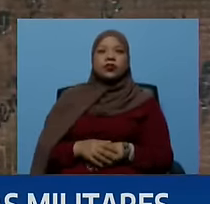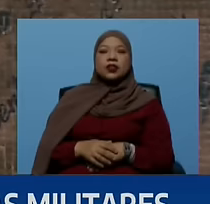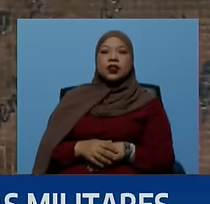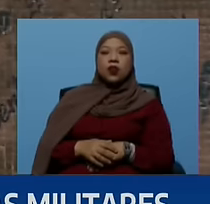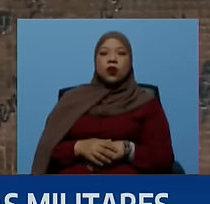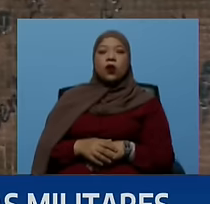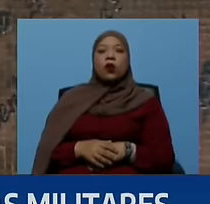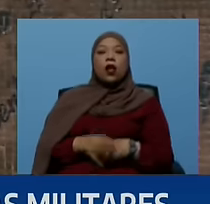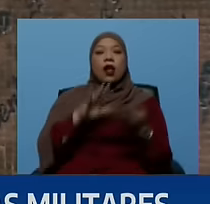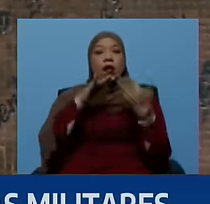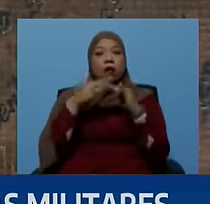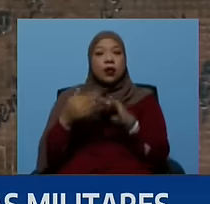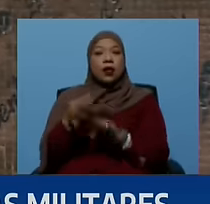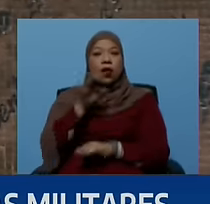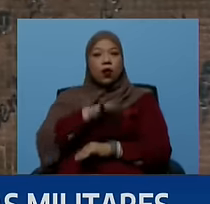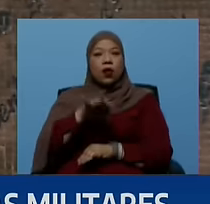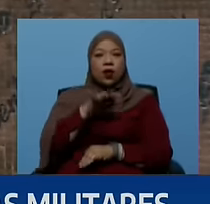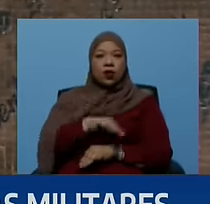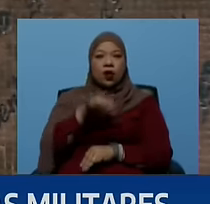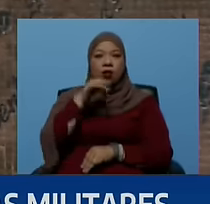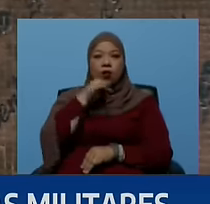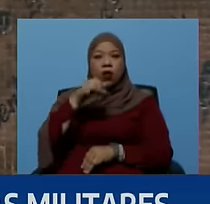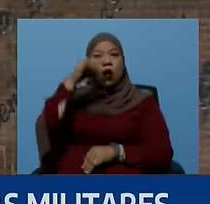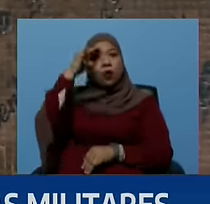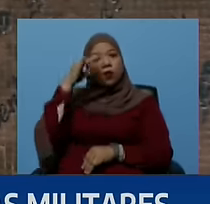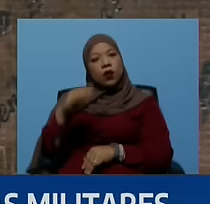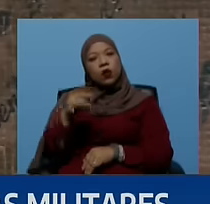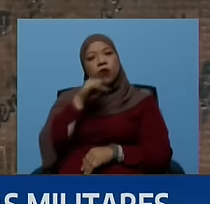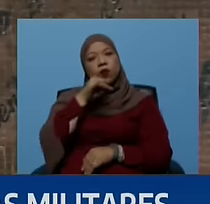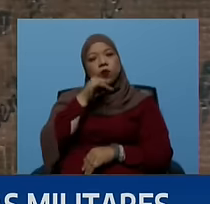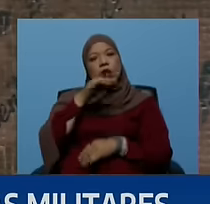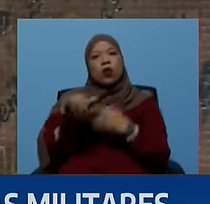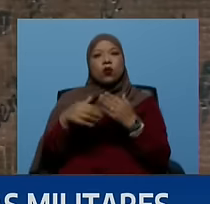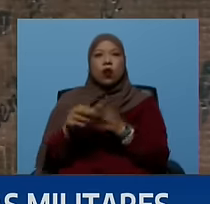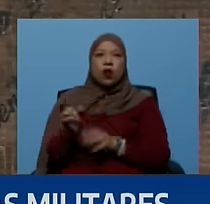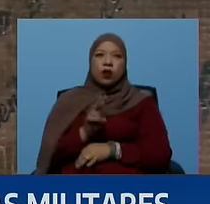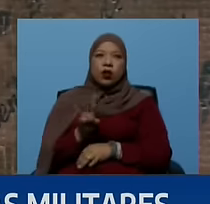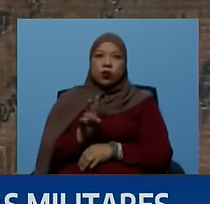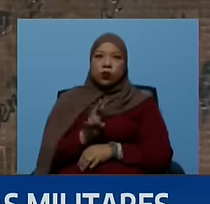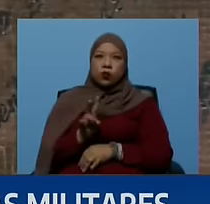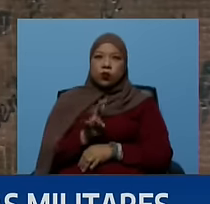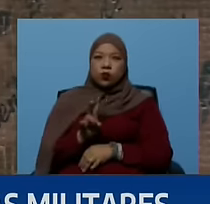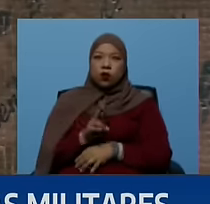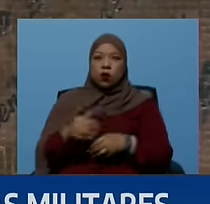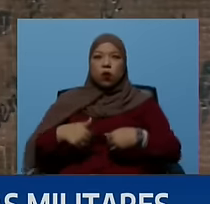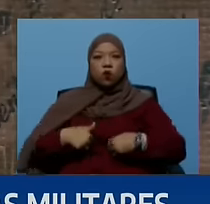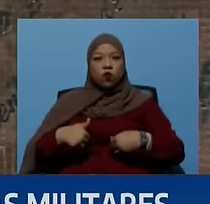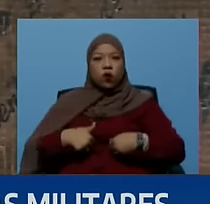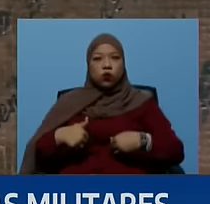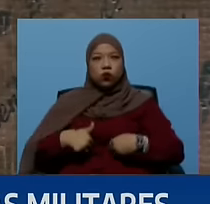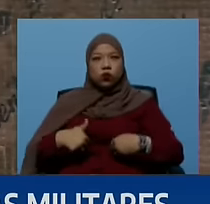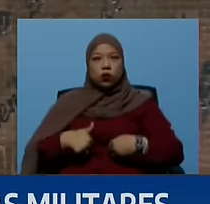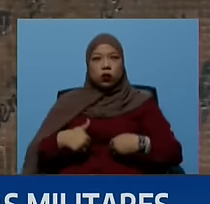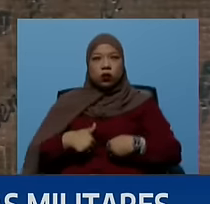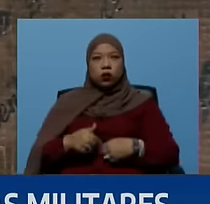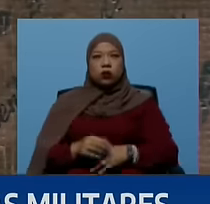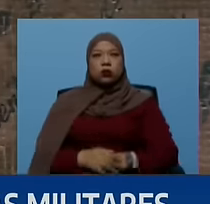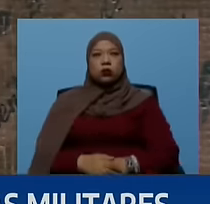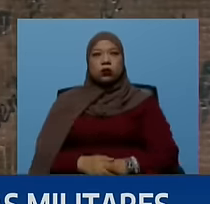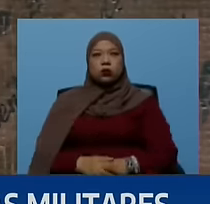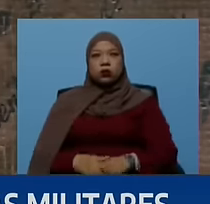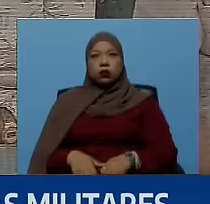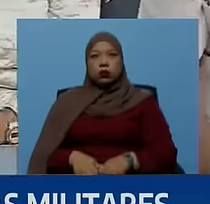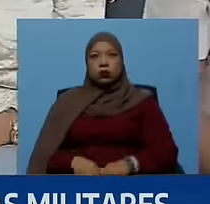comunitarias militares que a lo largo y ancho del país hacen un esfuerzo